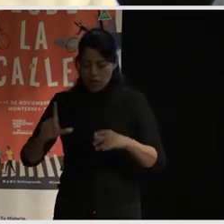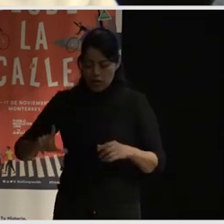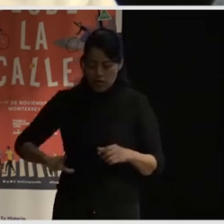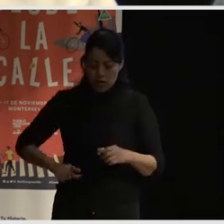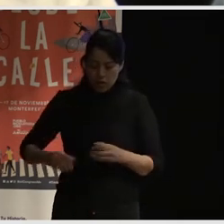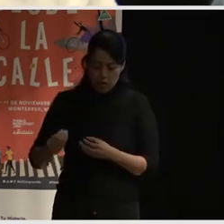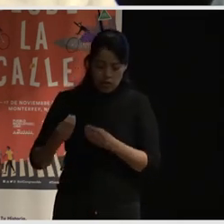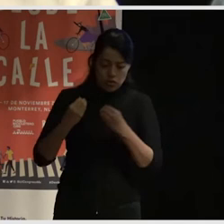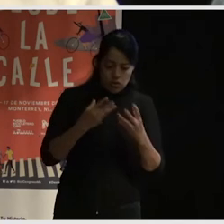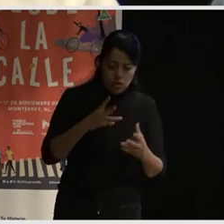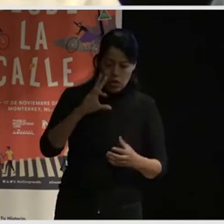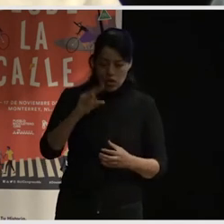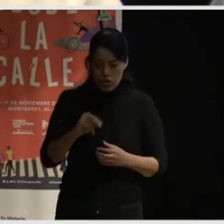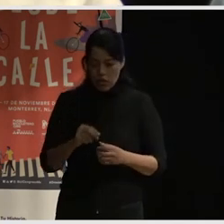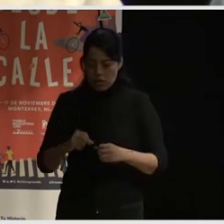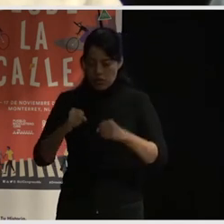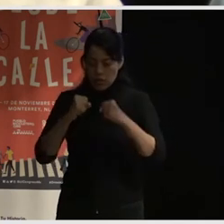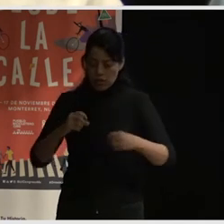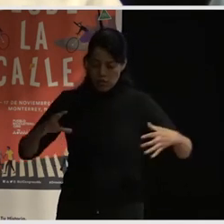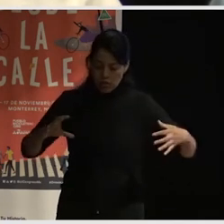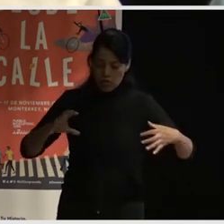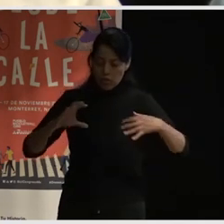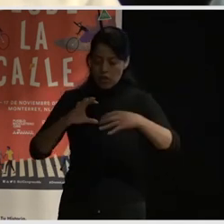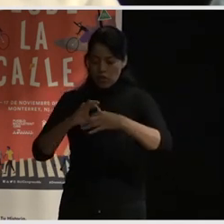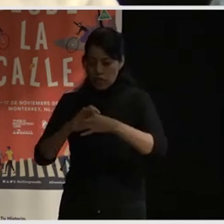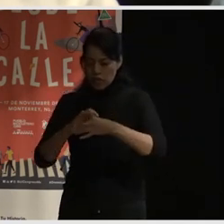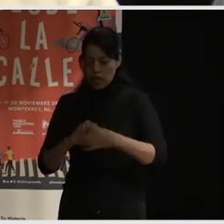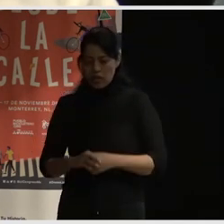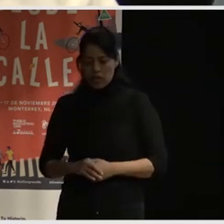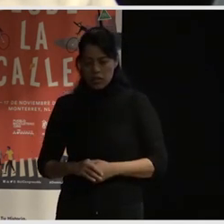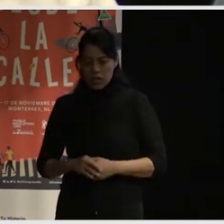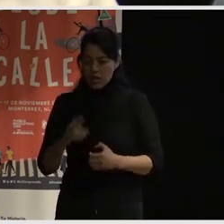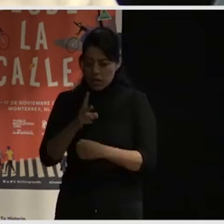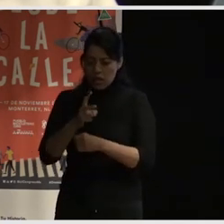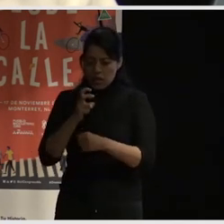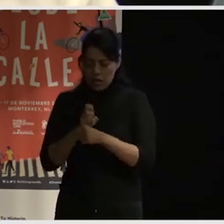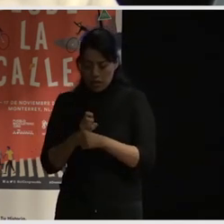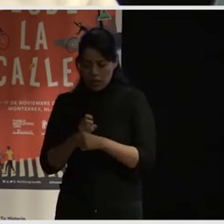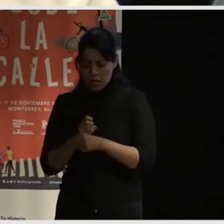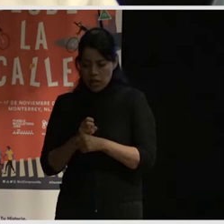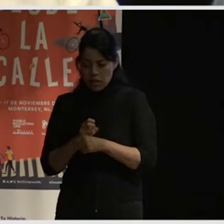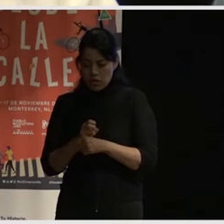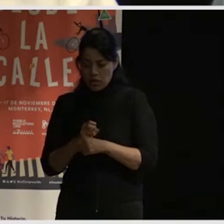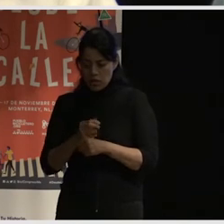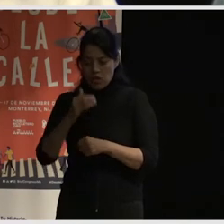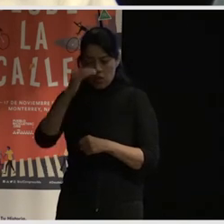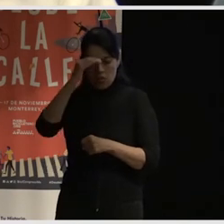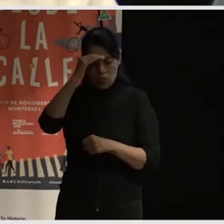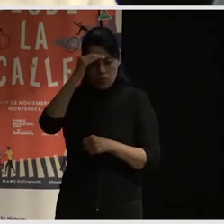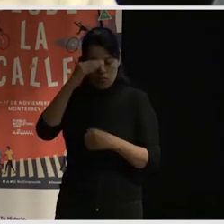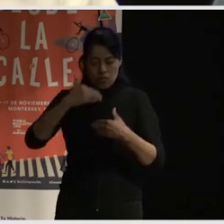sino que es para fortalecer la red del estado y bueno está la invitación es a llevar la conciencia y